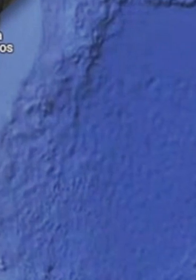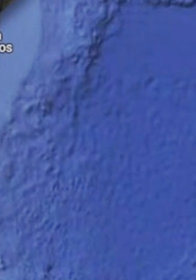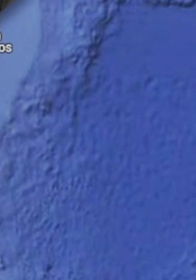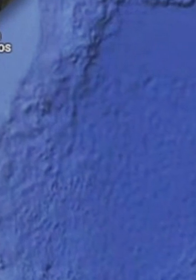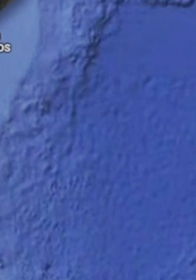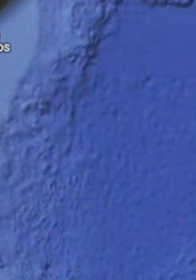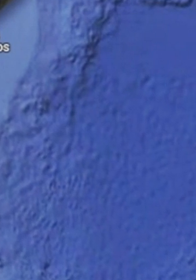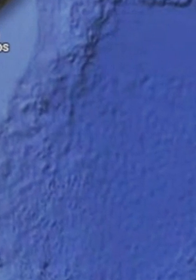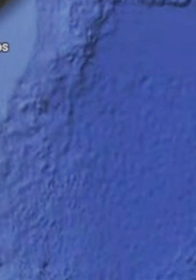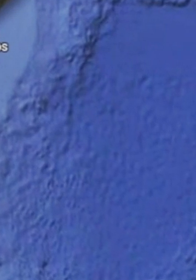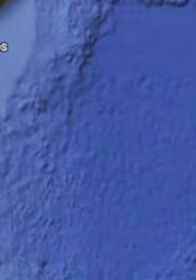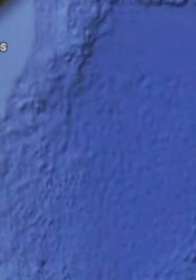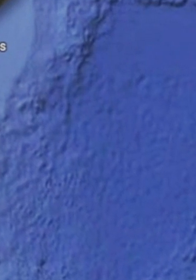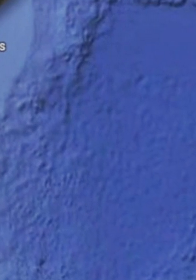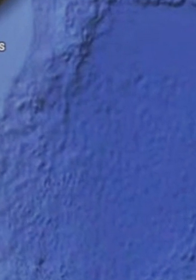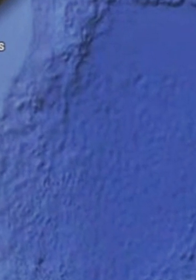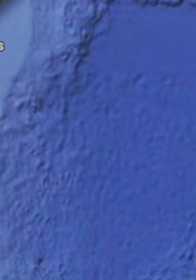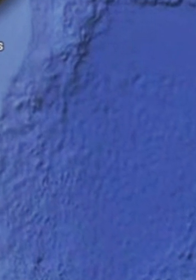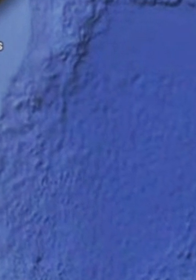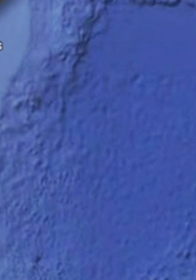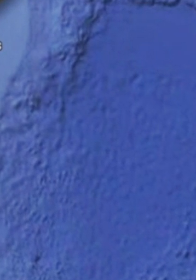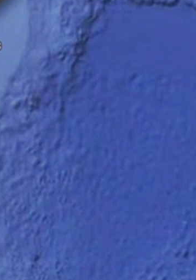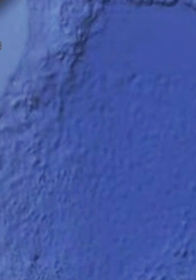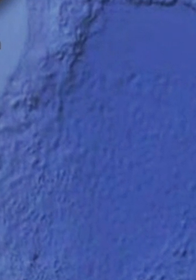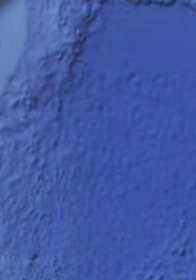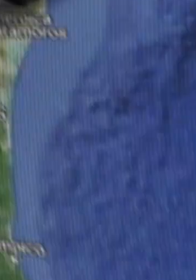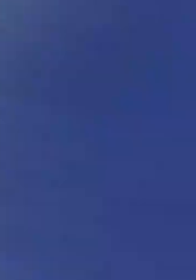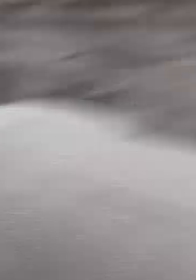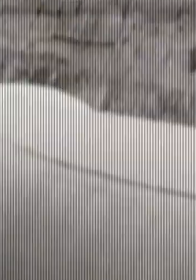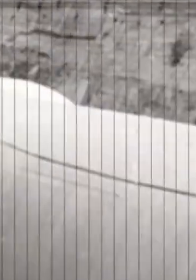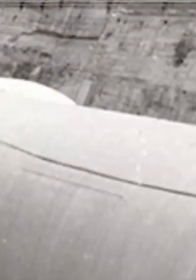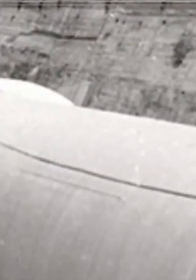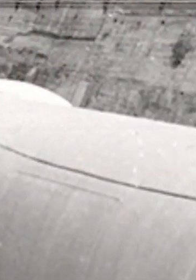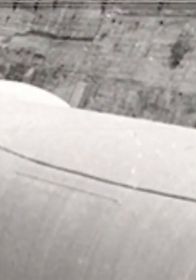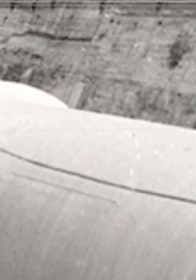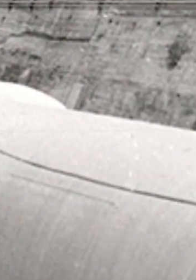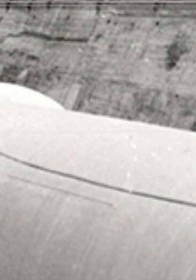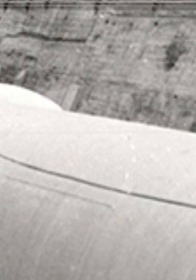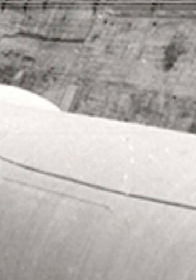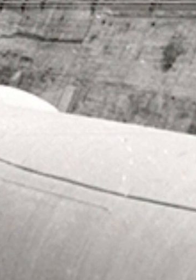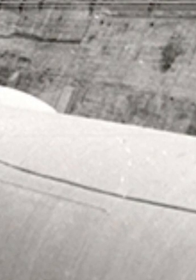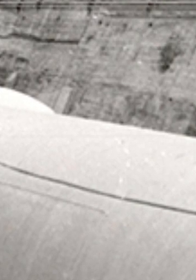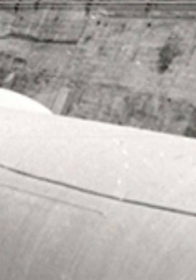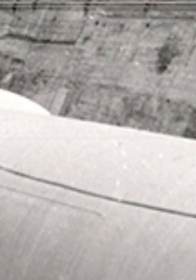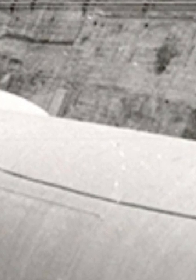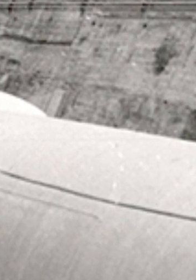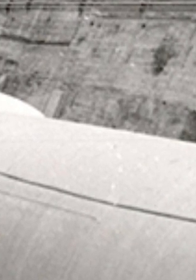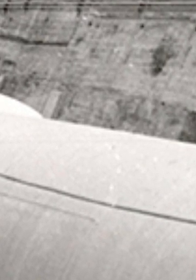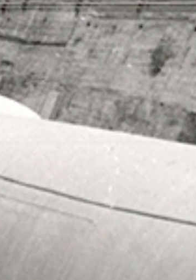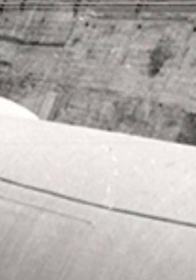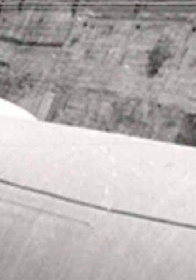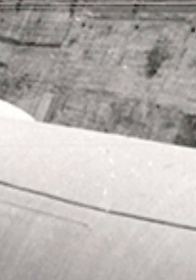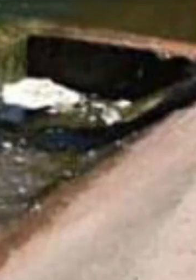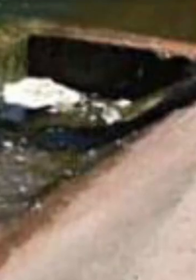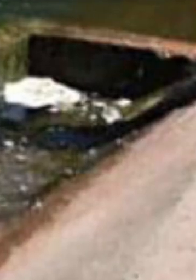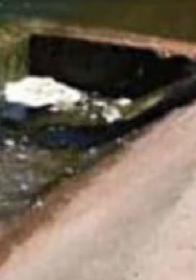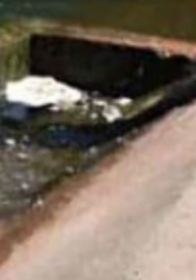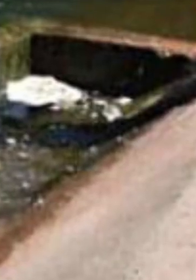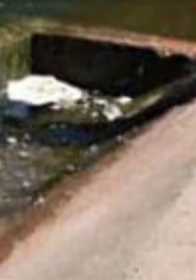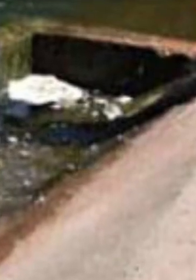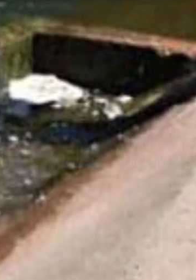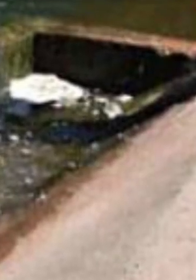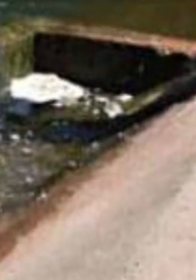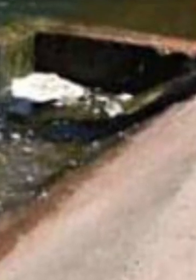amlo pide analizar proyecto para traer agua a Sonora desde Nayarit el presidente Andrés Manuel López Obrador se pronunció sobre el proyecto para